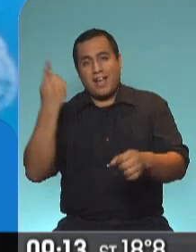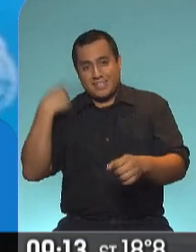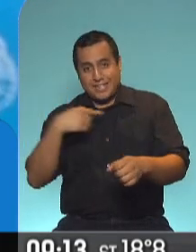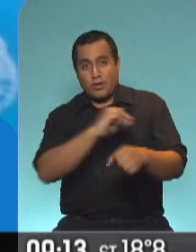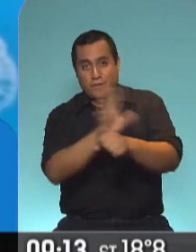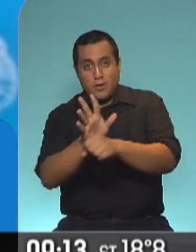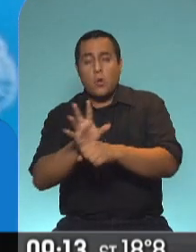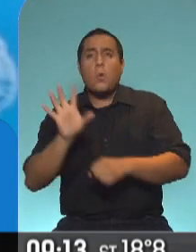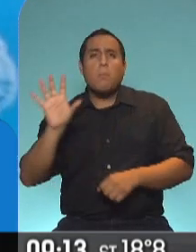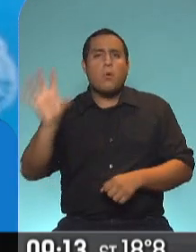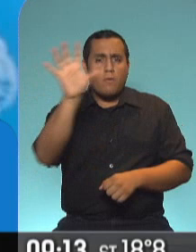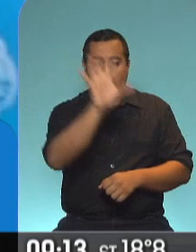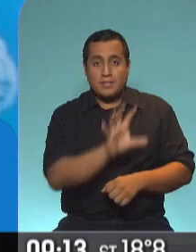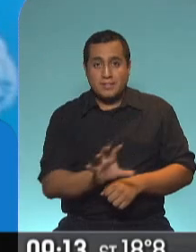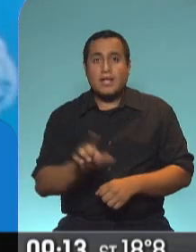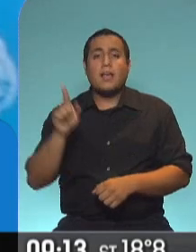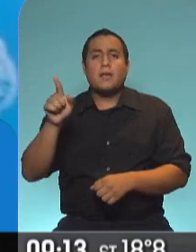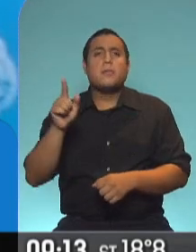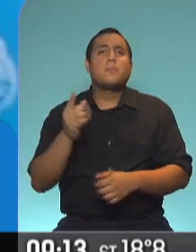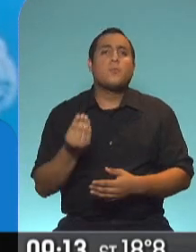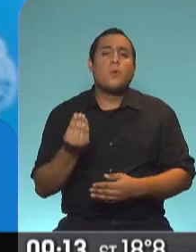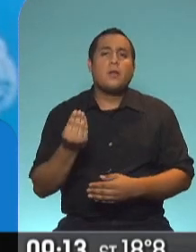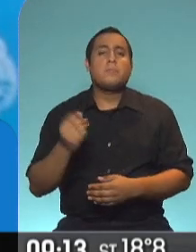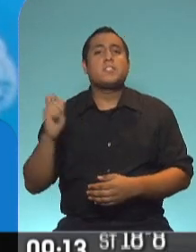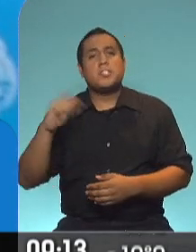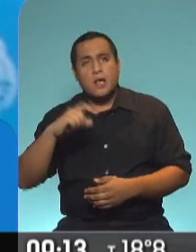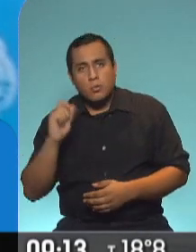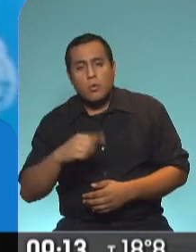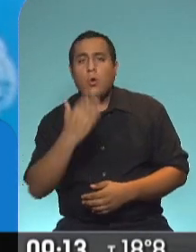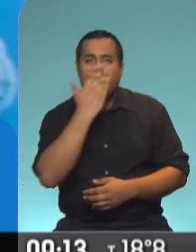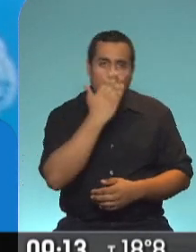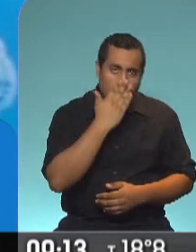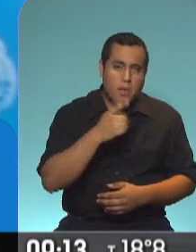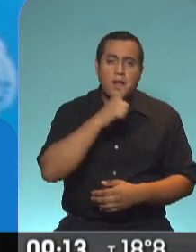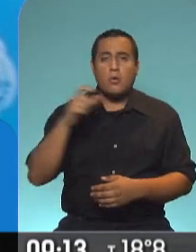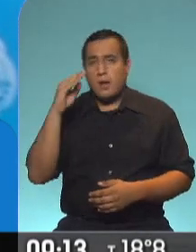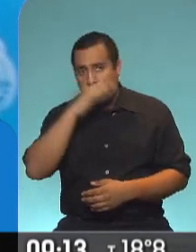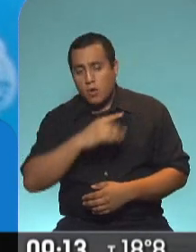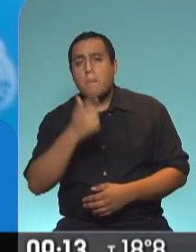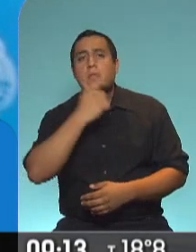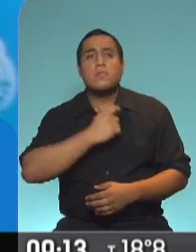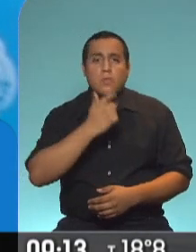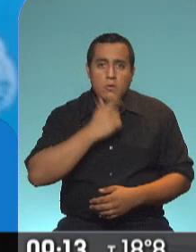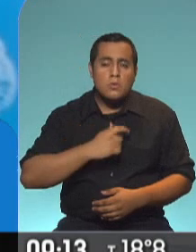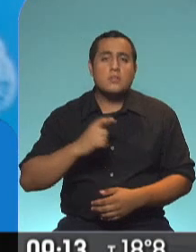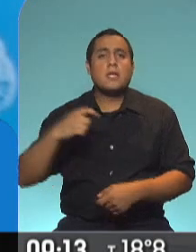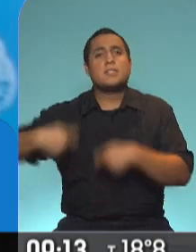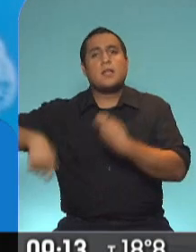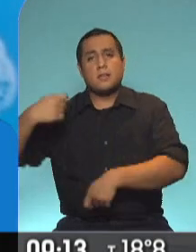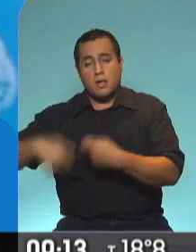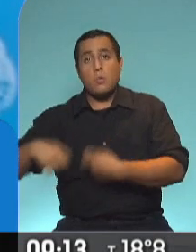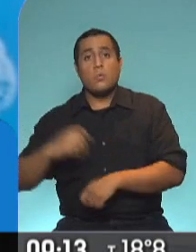resto de las provincias que han confirmado casos son chaco córdoba río negro mendoza y santiago del estero